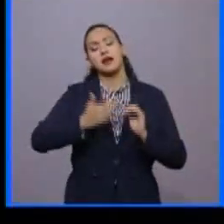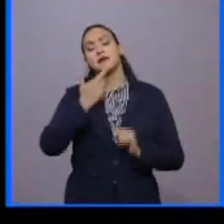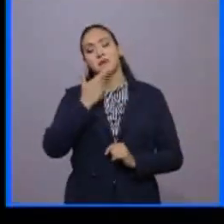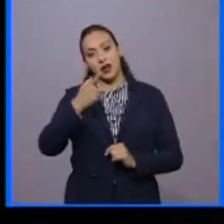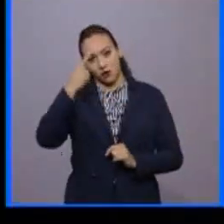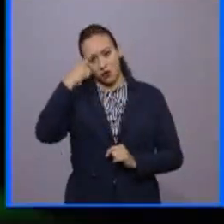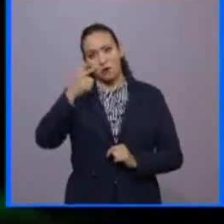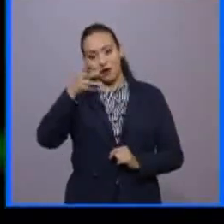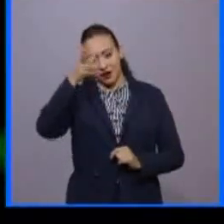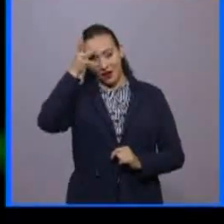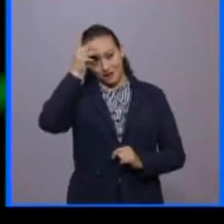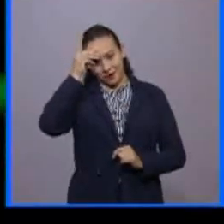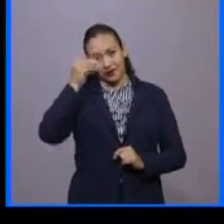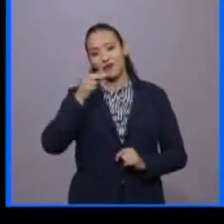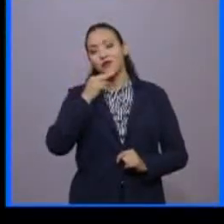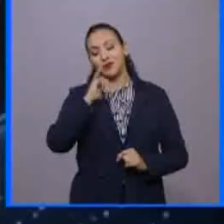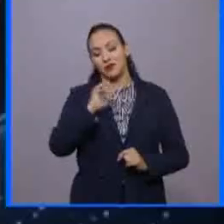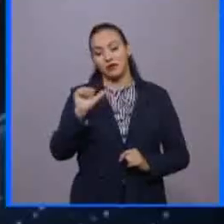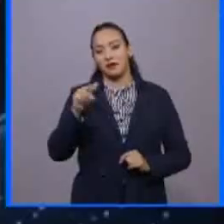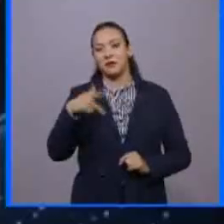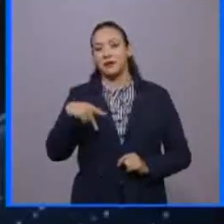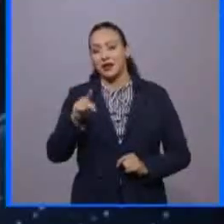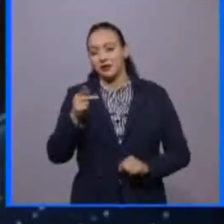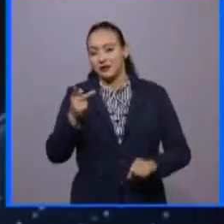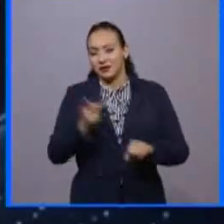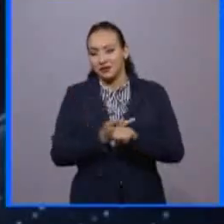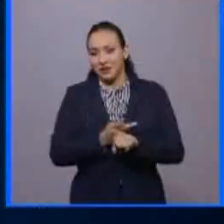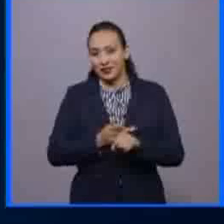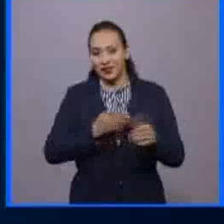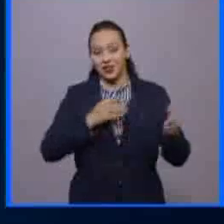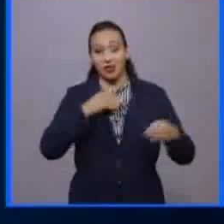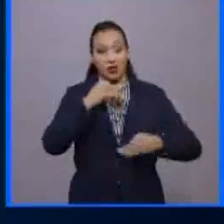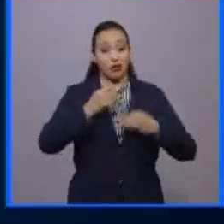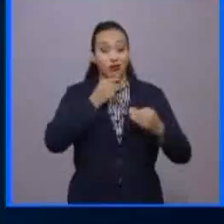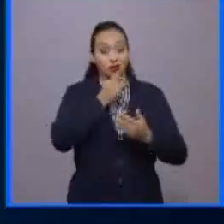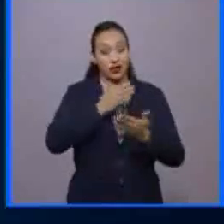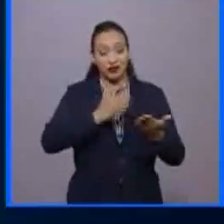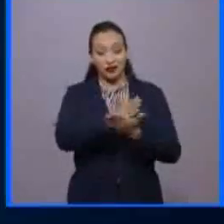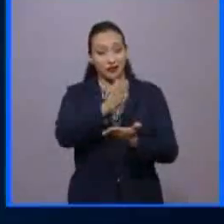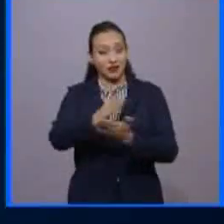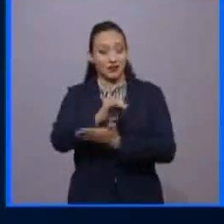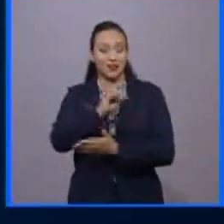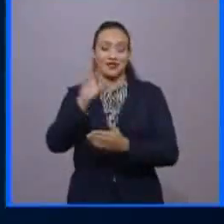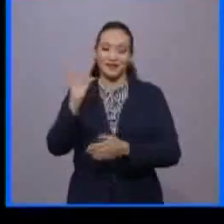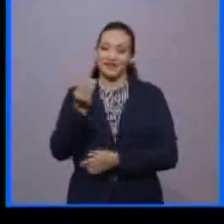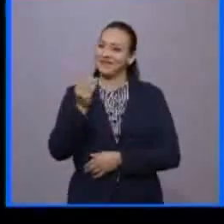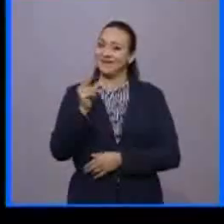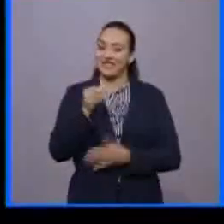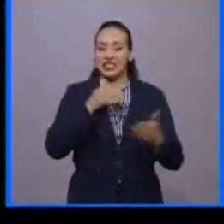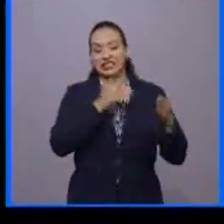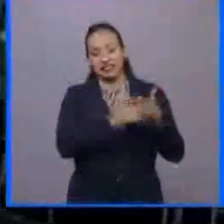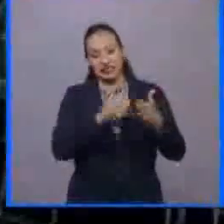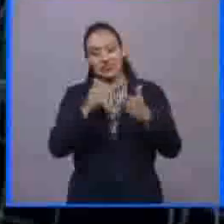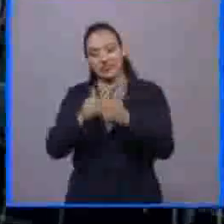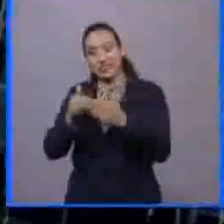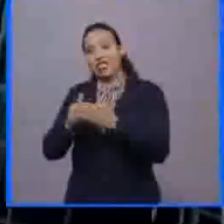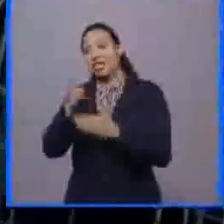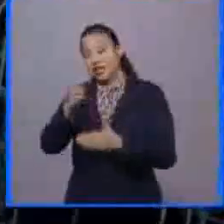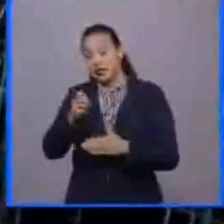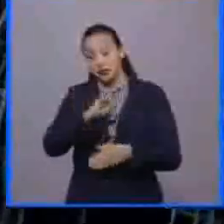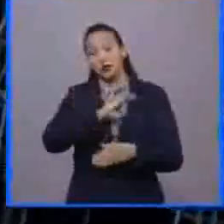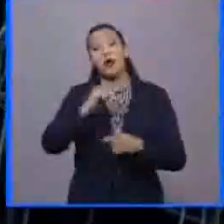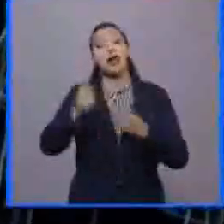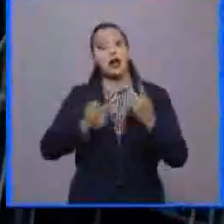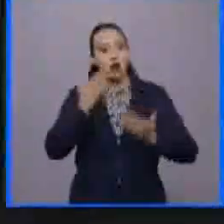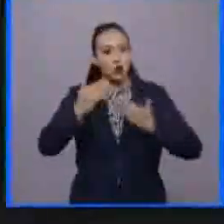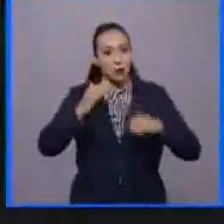herramientas y formas de aprendizaje, las brechas en el acceso a la tecnología son un obstáculo que podría aumentar el rezago escolar y